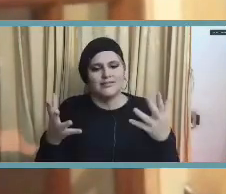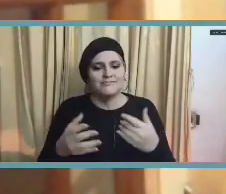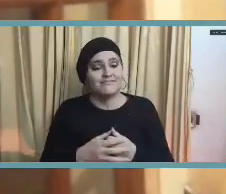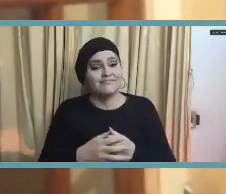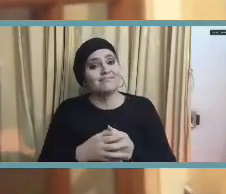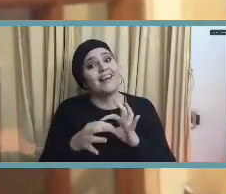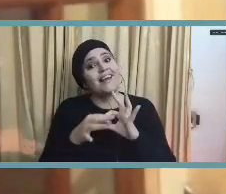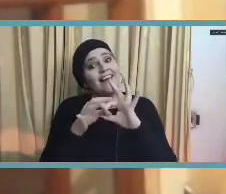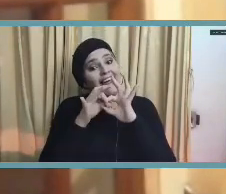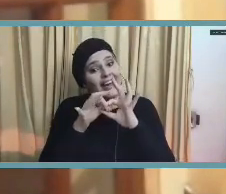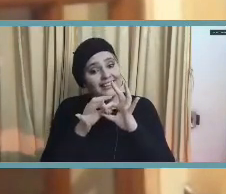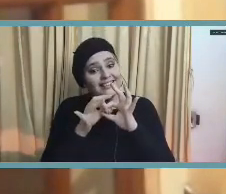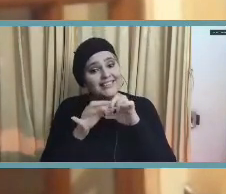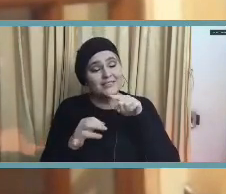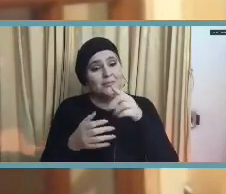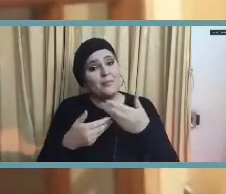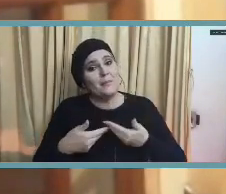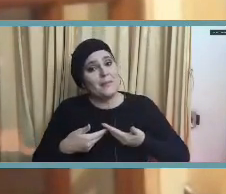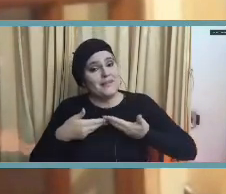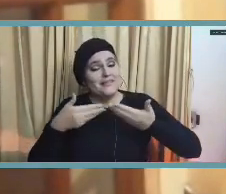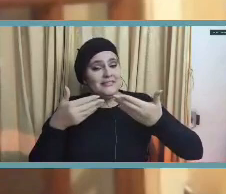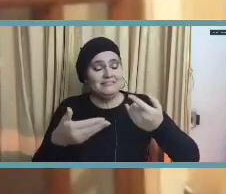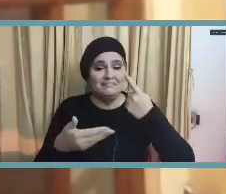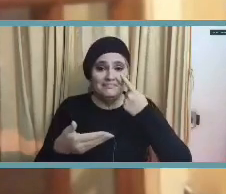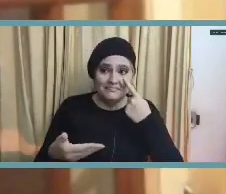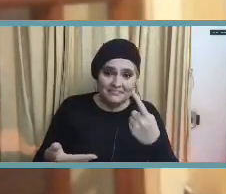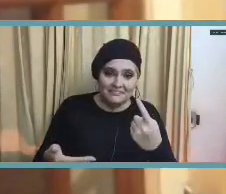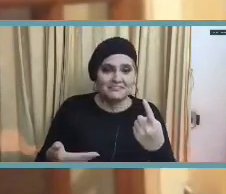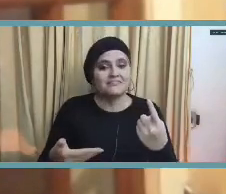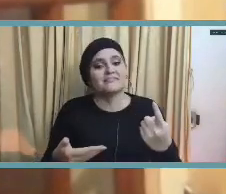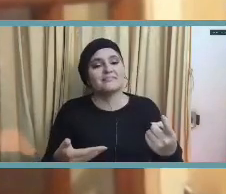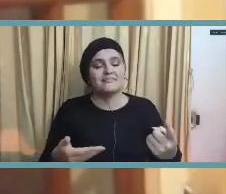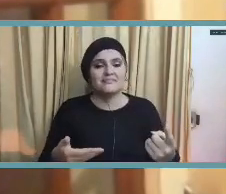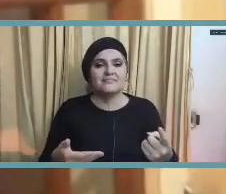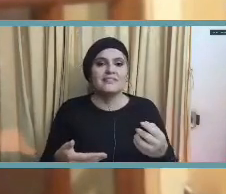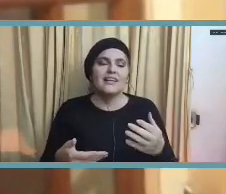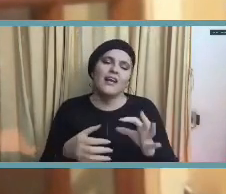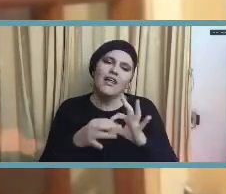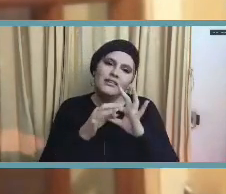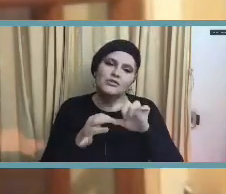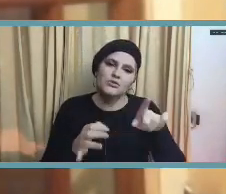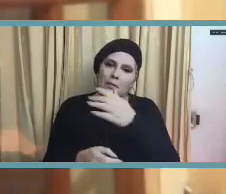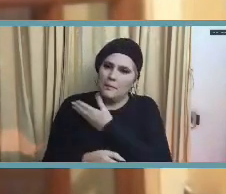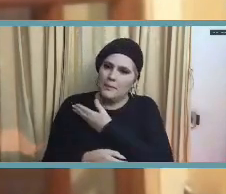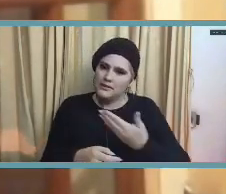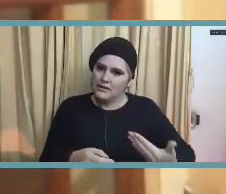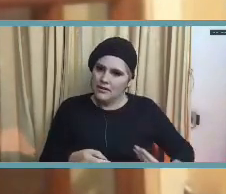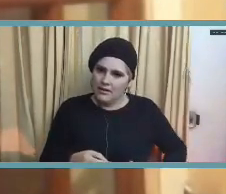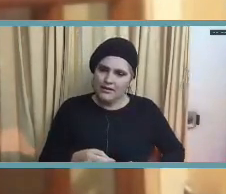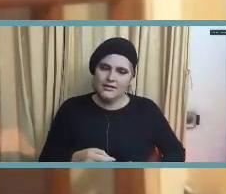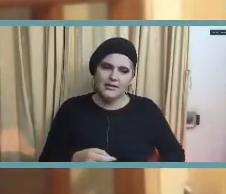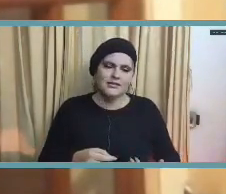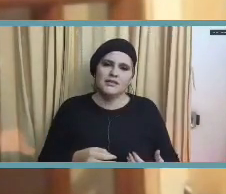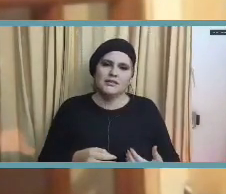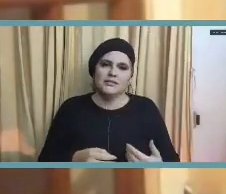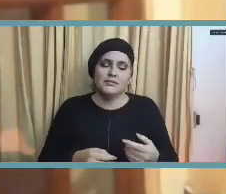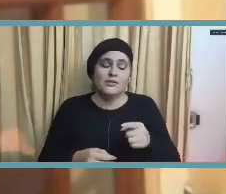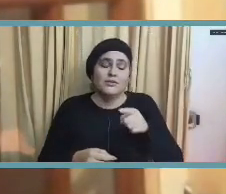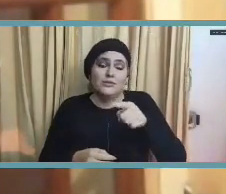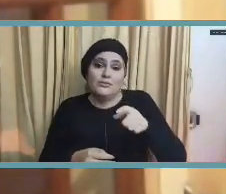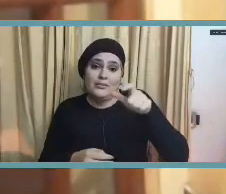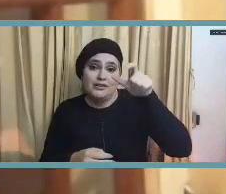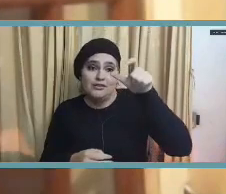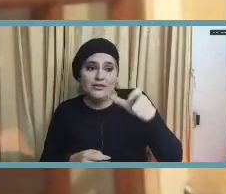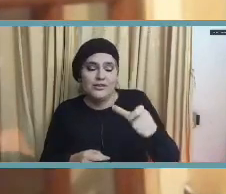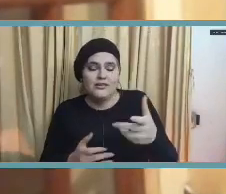la presentación y gracias por ser nuestra presidenta. Realmente, si no fuera por ti, nada de esto